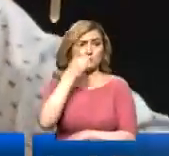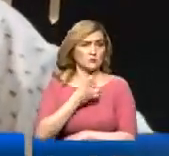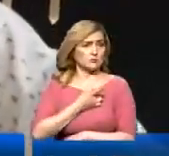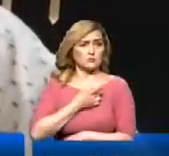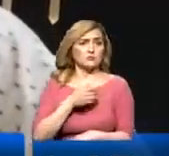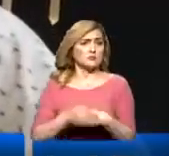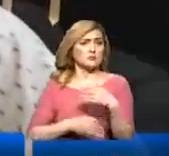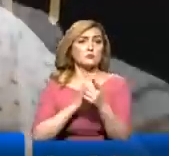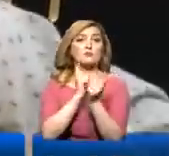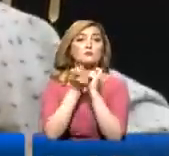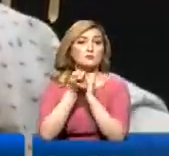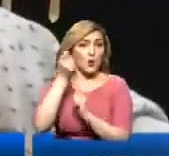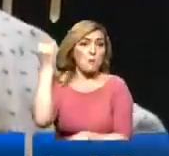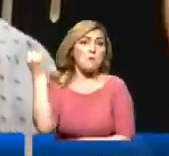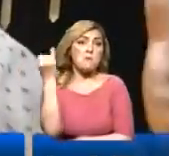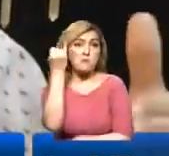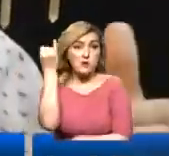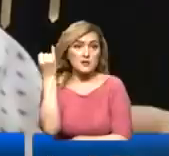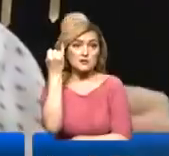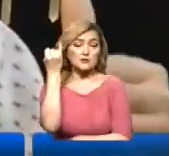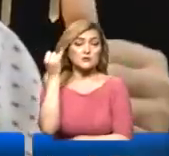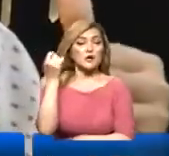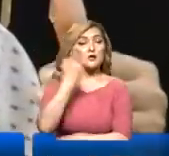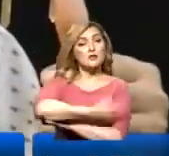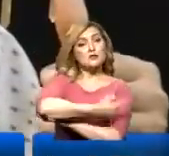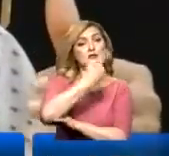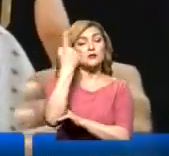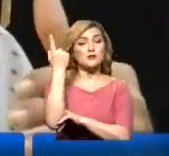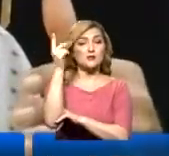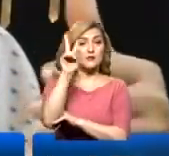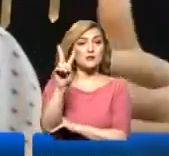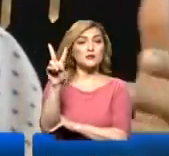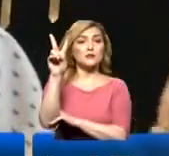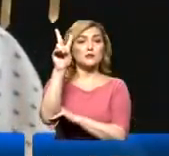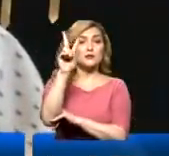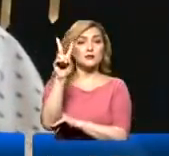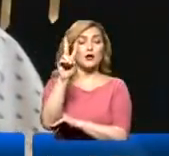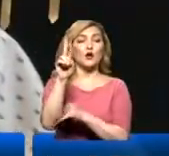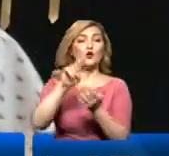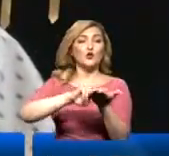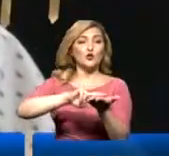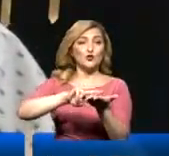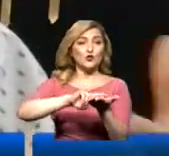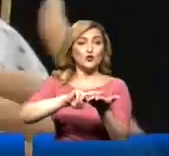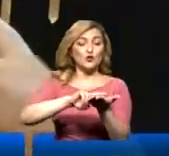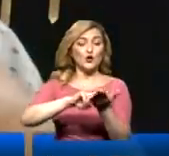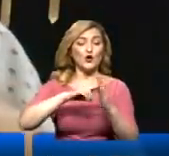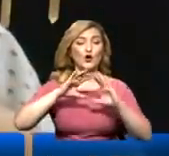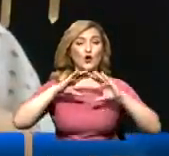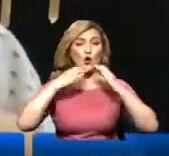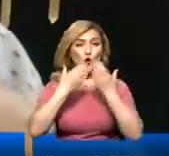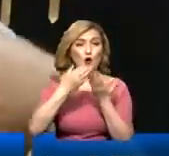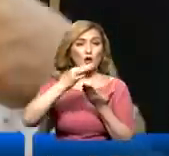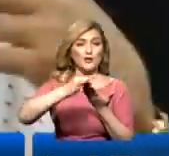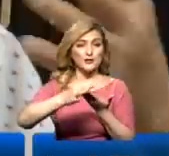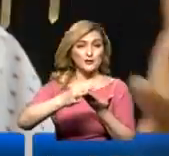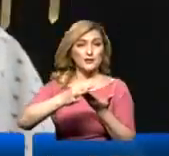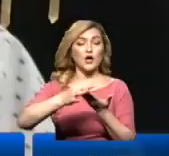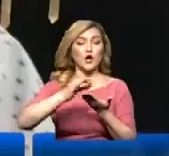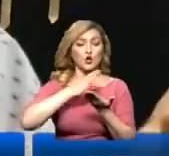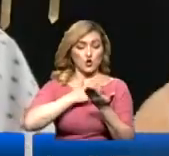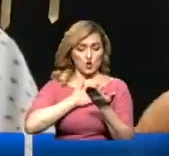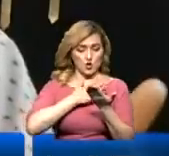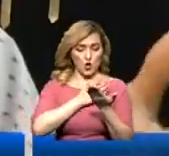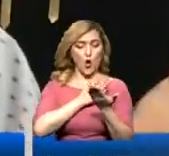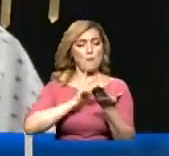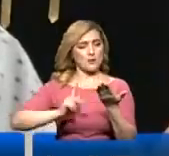avanzar hacia el color verde. Este día viernes nosotros nos vamos a reunir con el COE cantonal. Particularmente yo voy a exponer